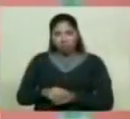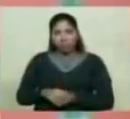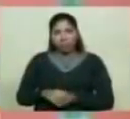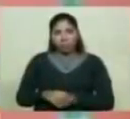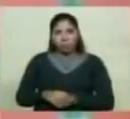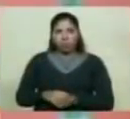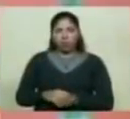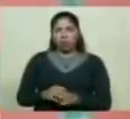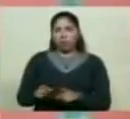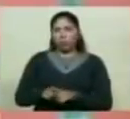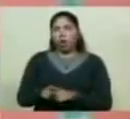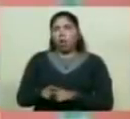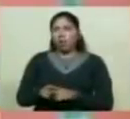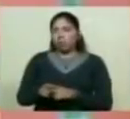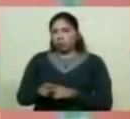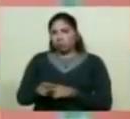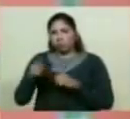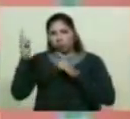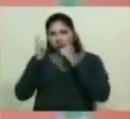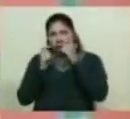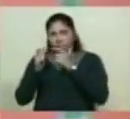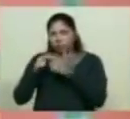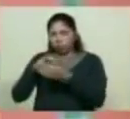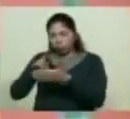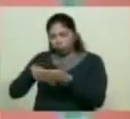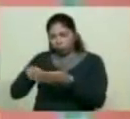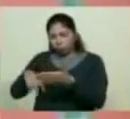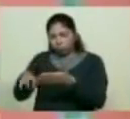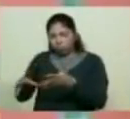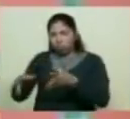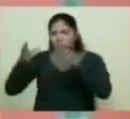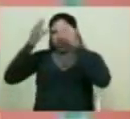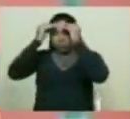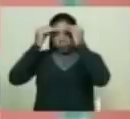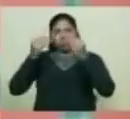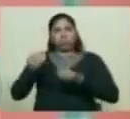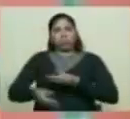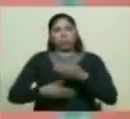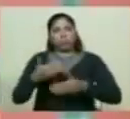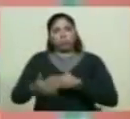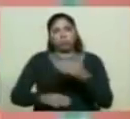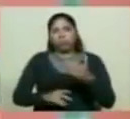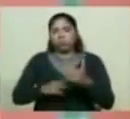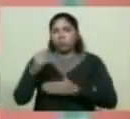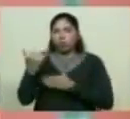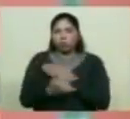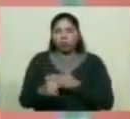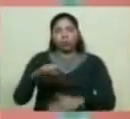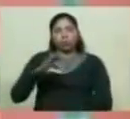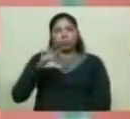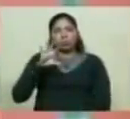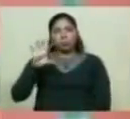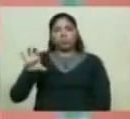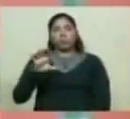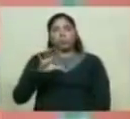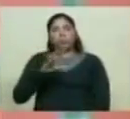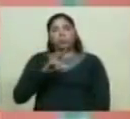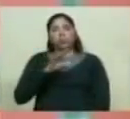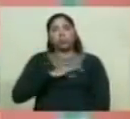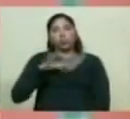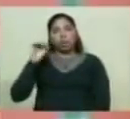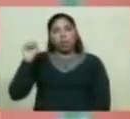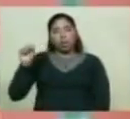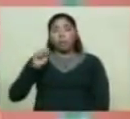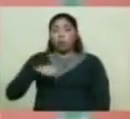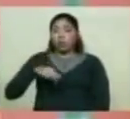argumentos a chávez para atraer en el siglo 21 nuestro proyecto del socialismo bolivariano el nuestro el